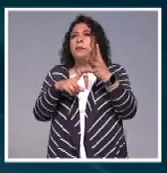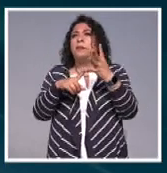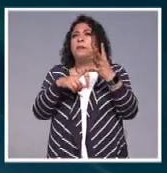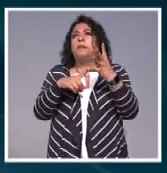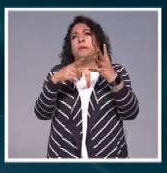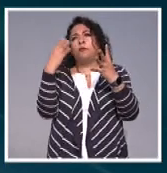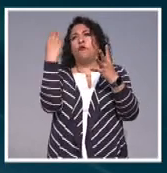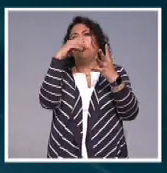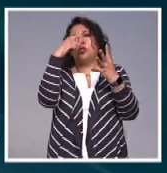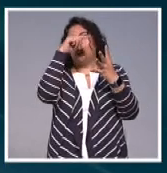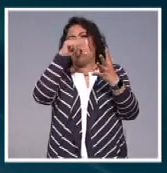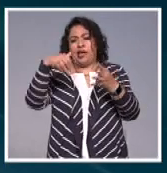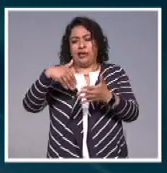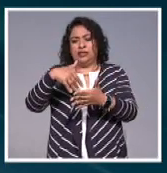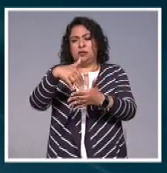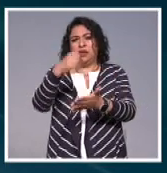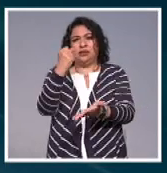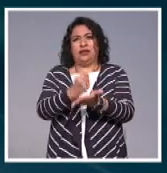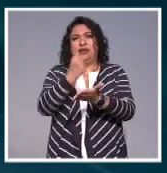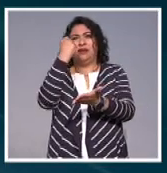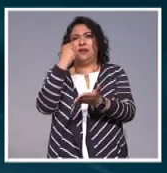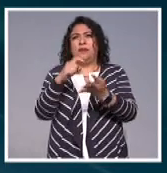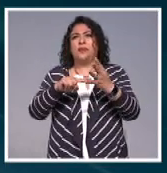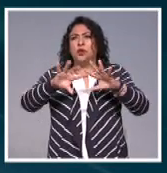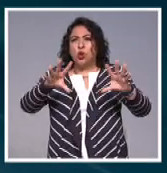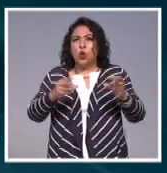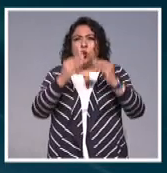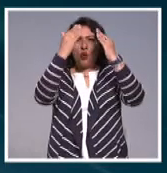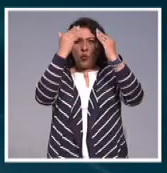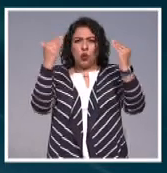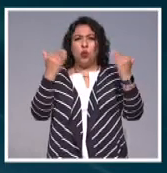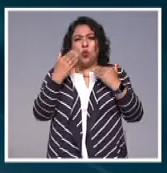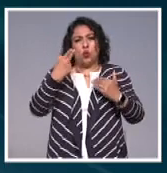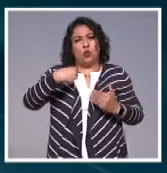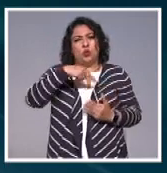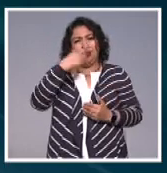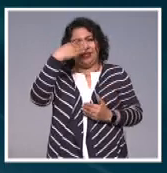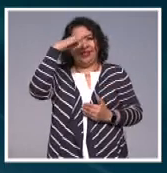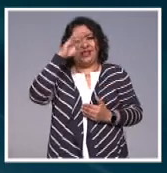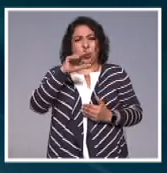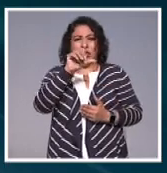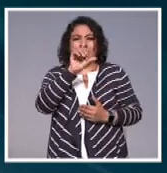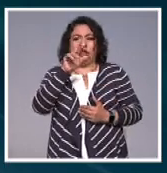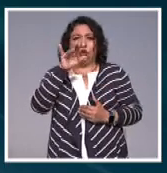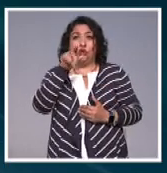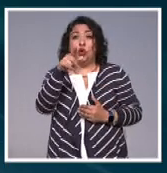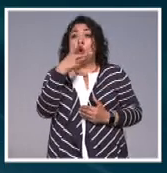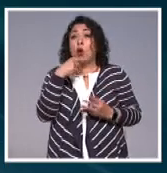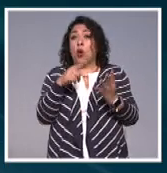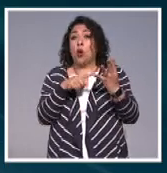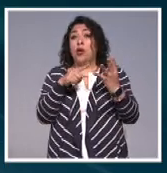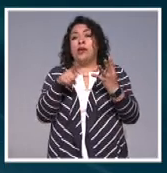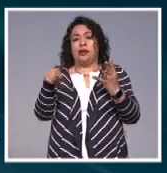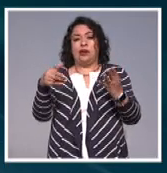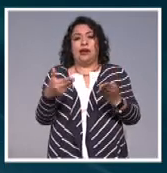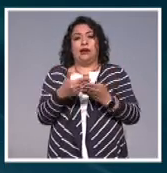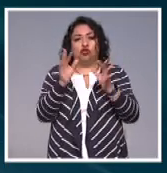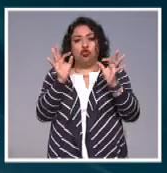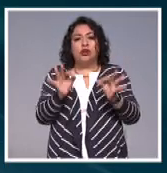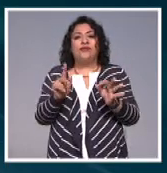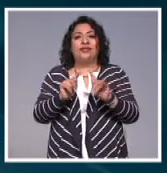de fotografías para el expediente de la declaratoria del conjunto conventual de Nuestra Señora de la Asunción. Es un fotógrafo